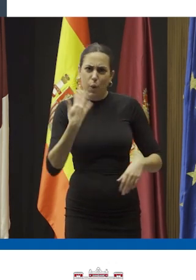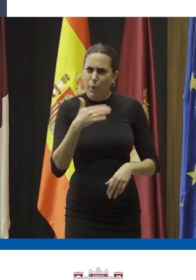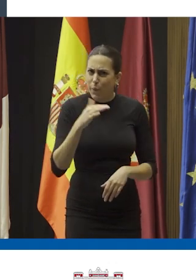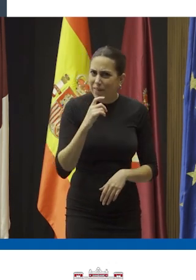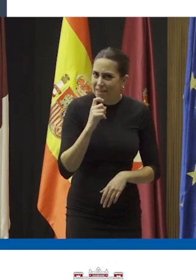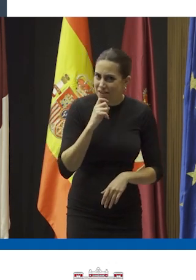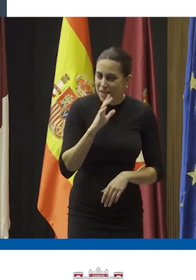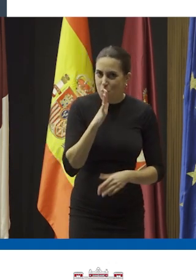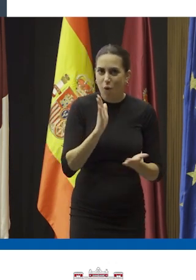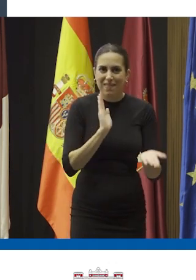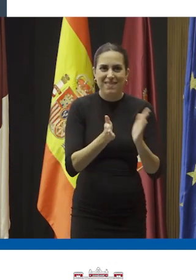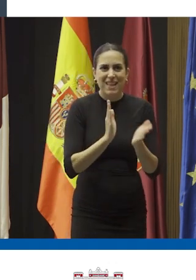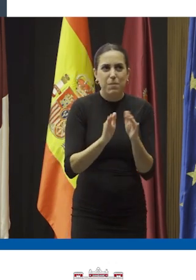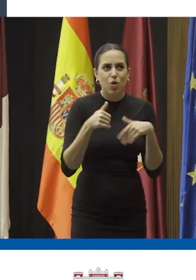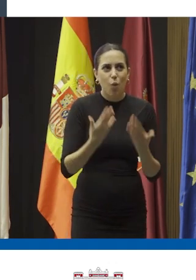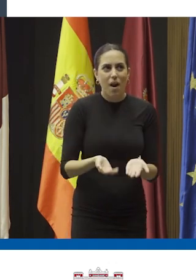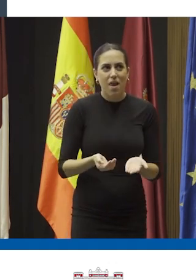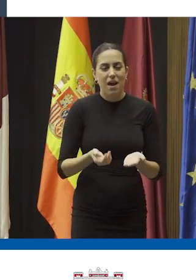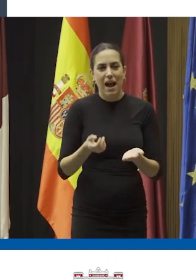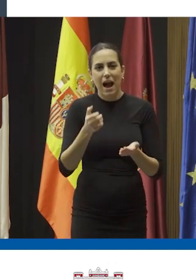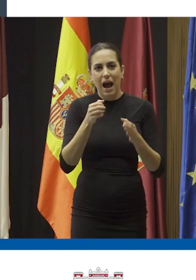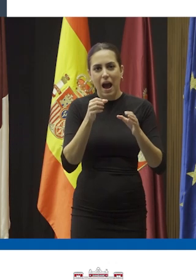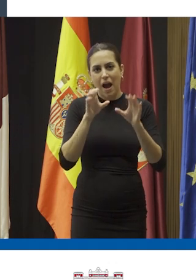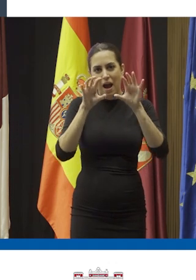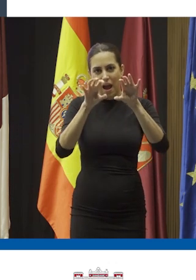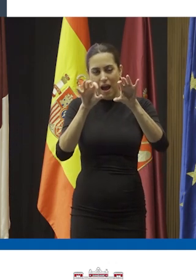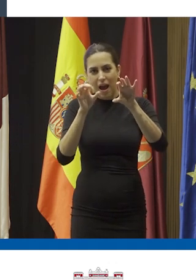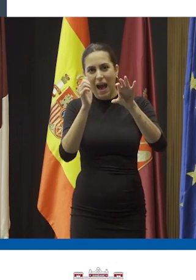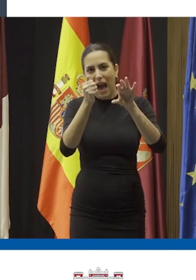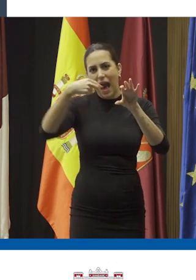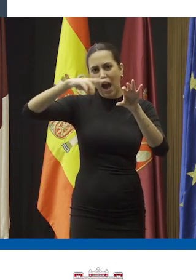época, el pasar por el ano un hierro candente